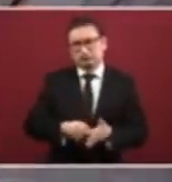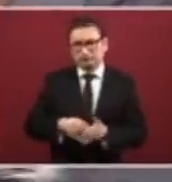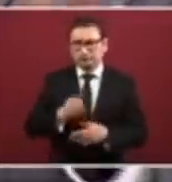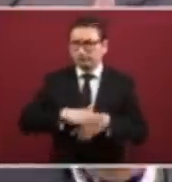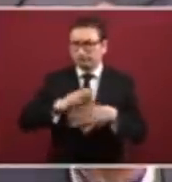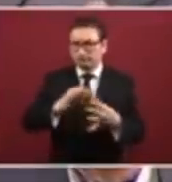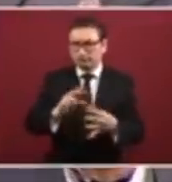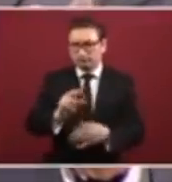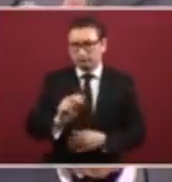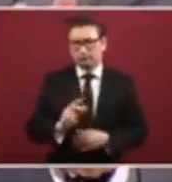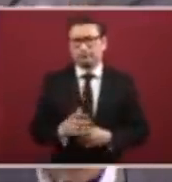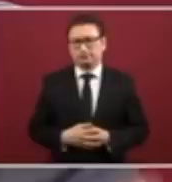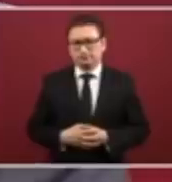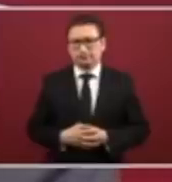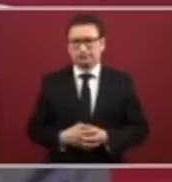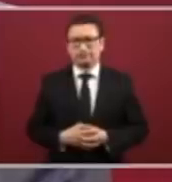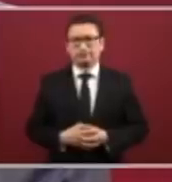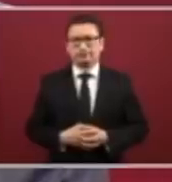solo eso.